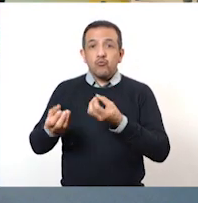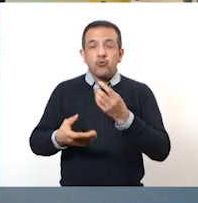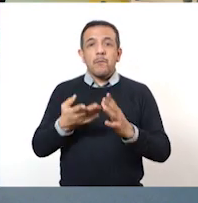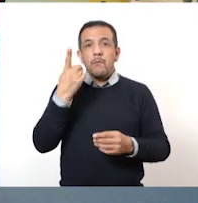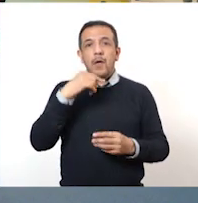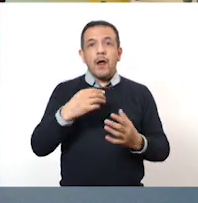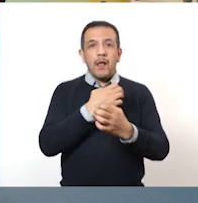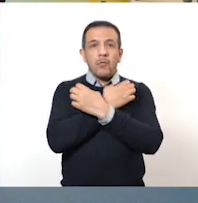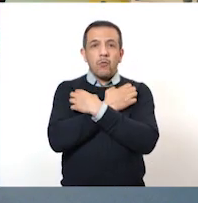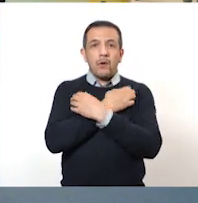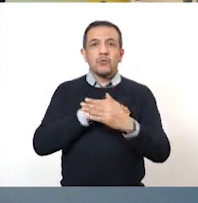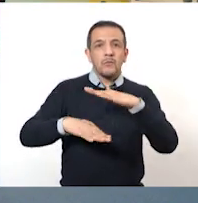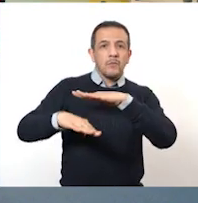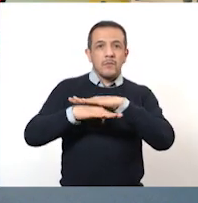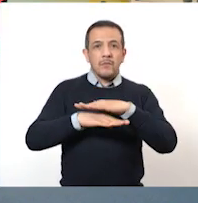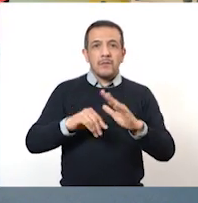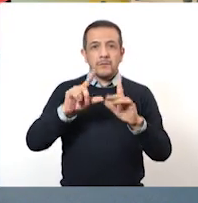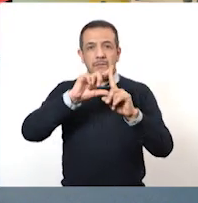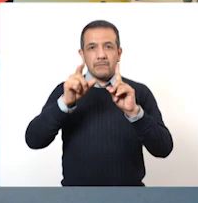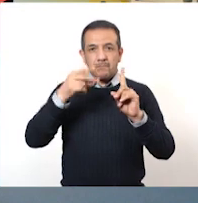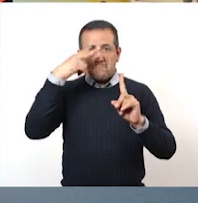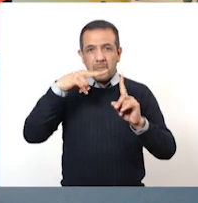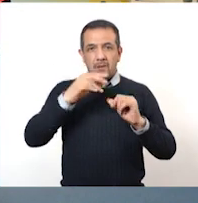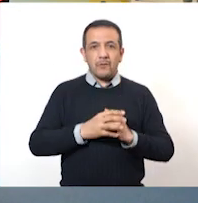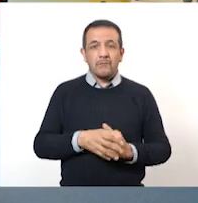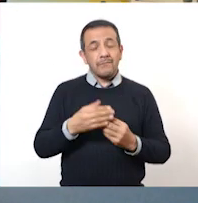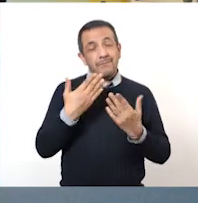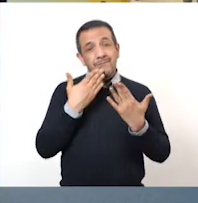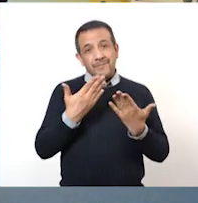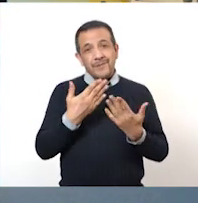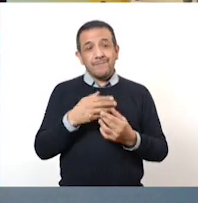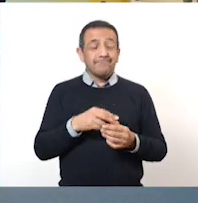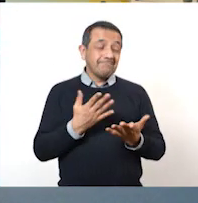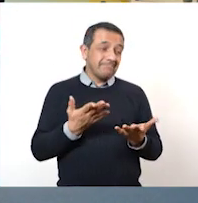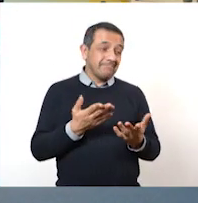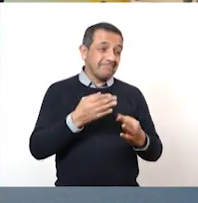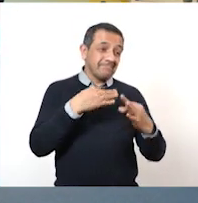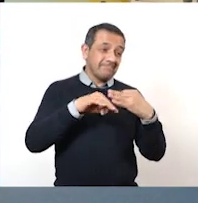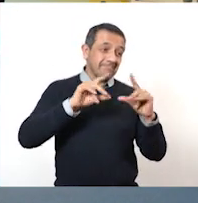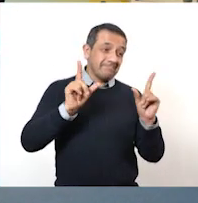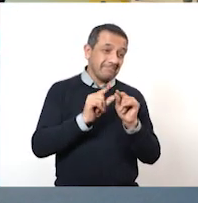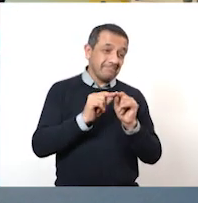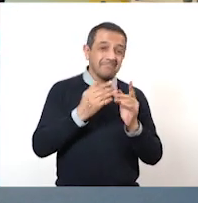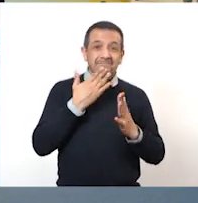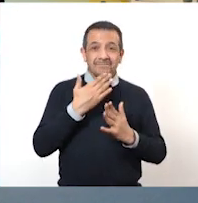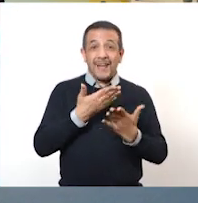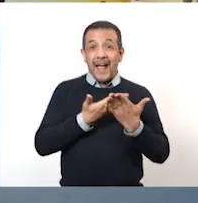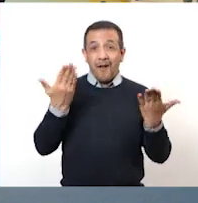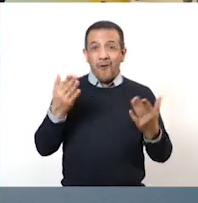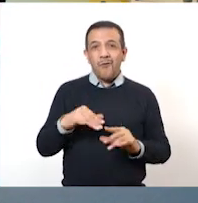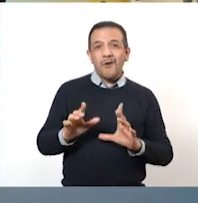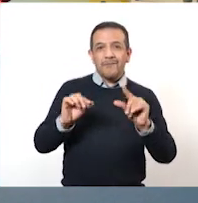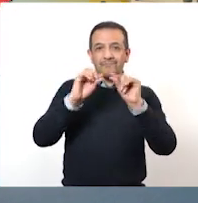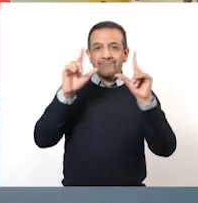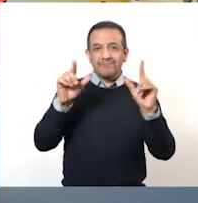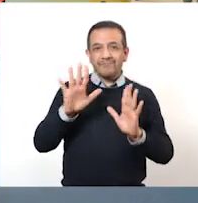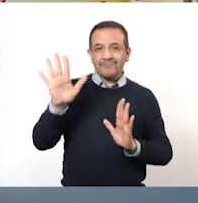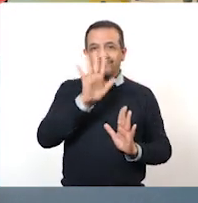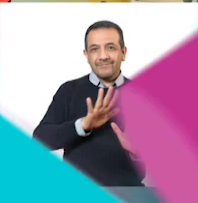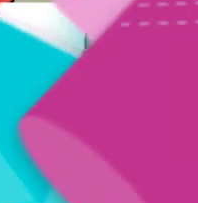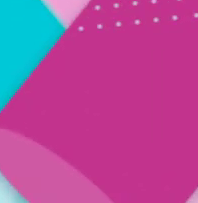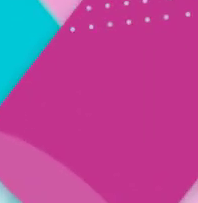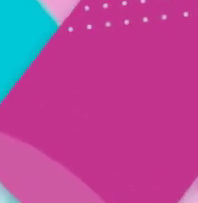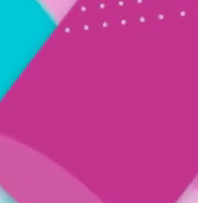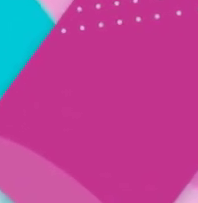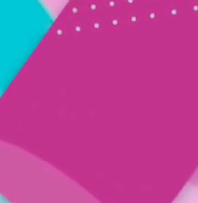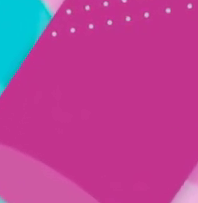la educación básica de nuestro país. Pues bien, eso sería todo. ¿Te parece si vamos a Zona de